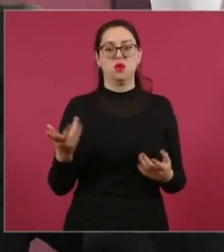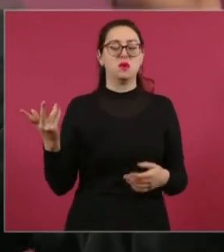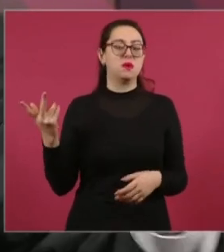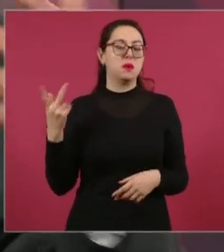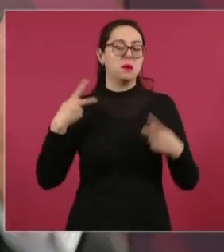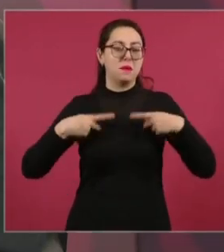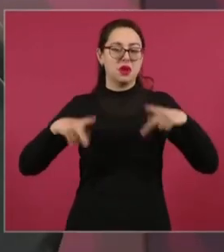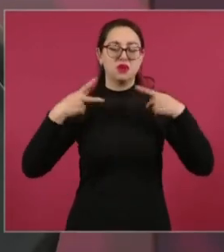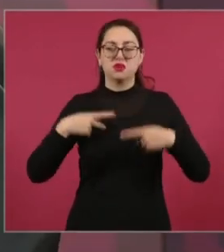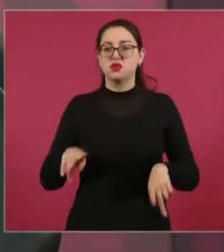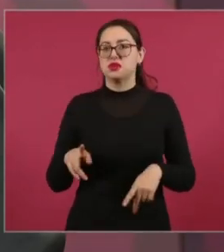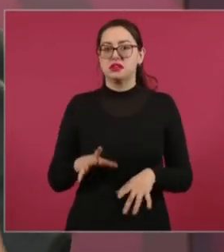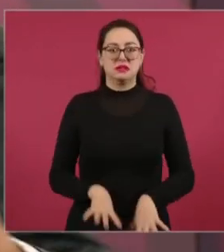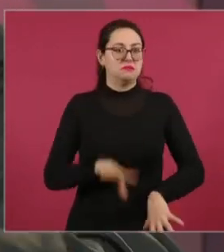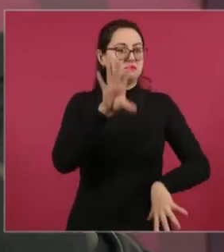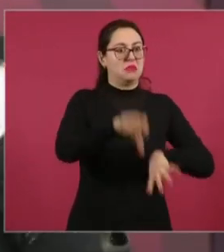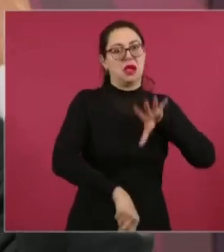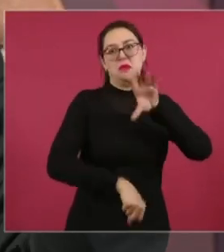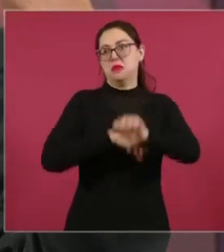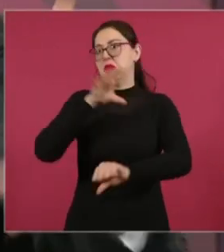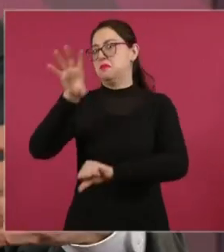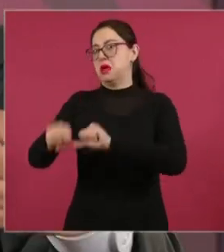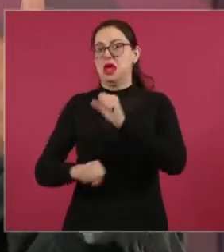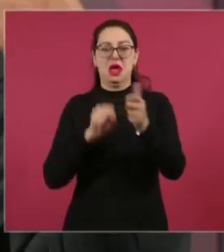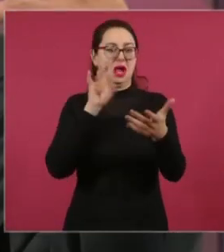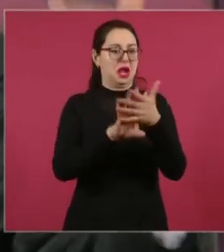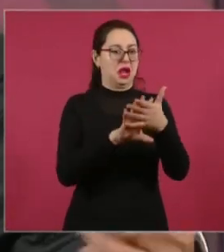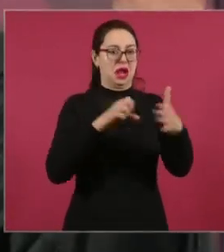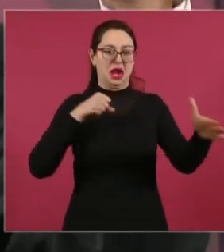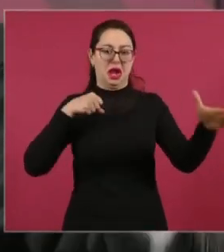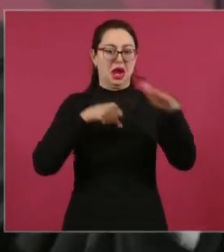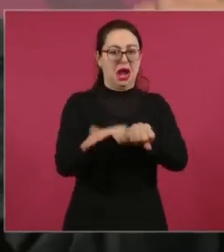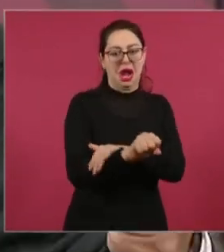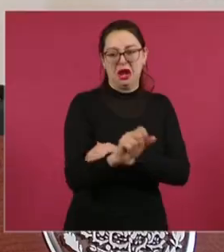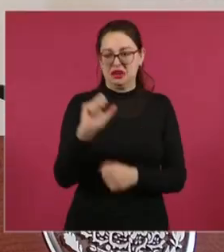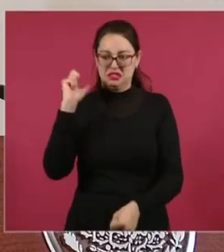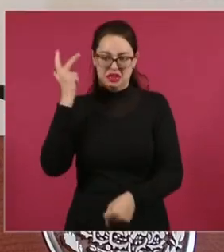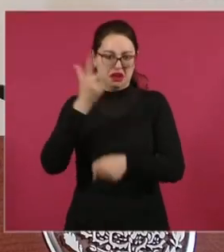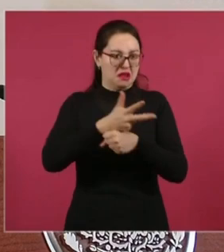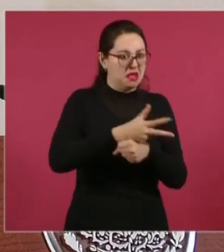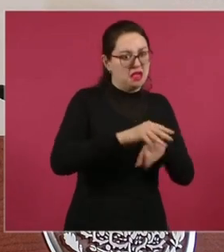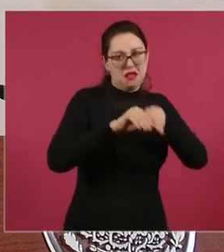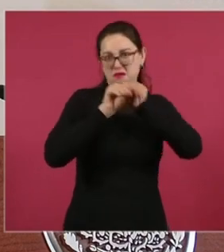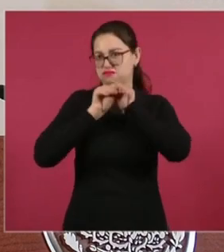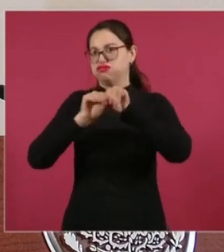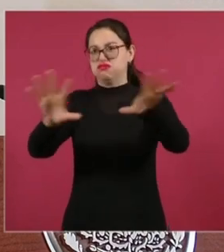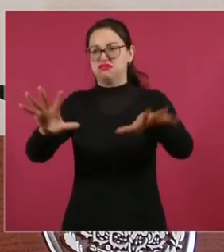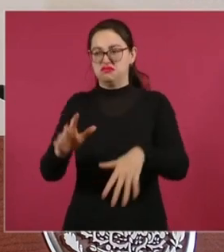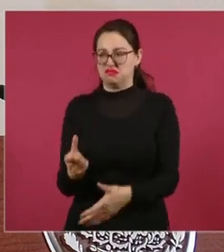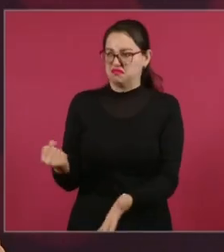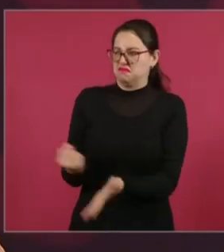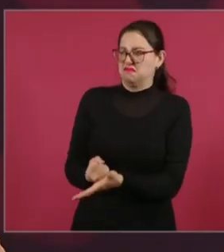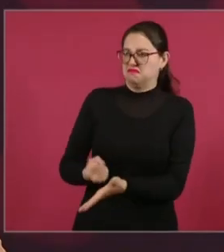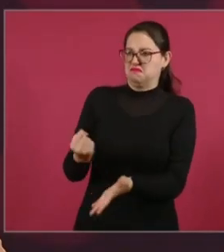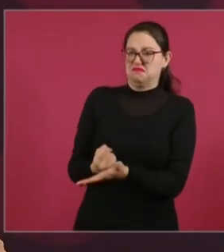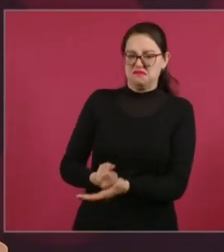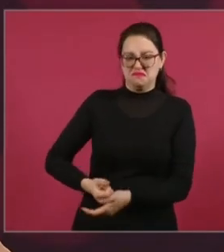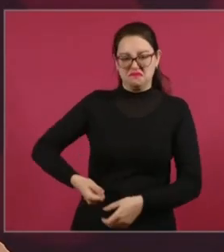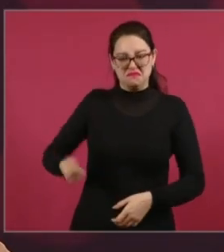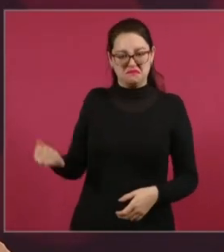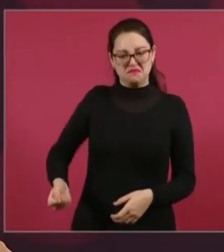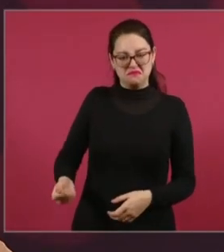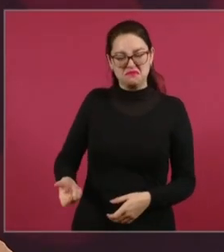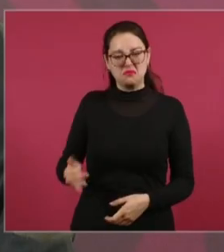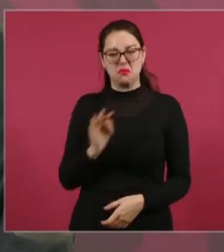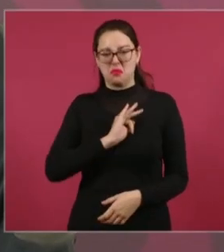uno tras otro y ahora sí llegó alguien